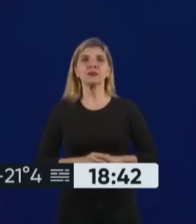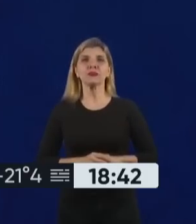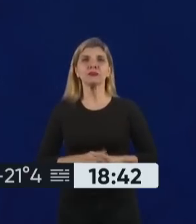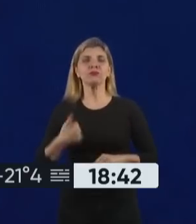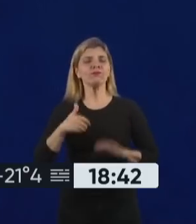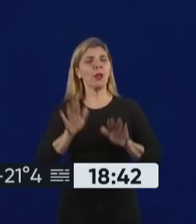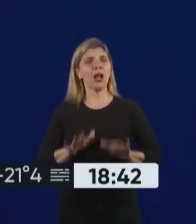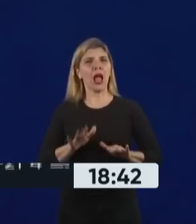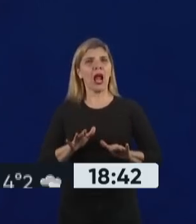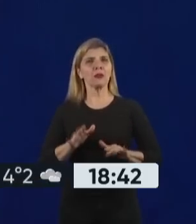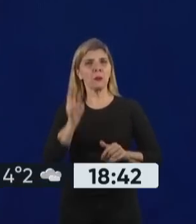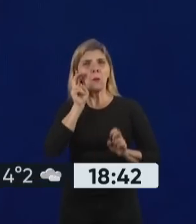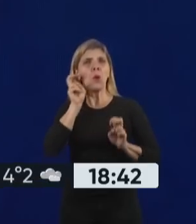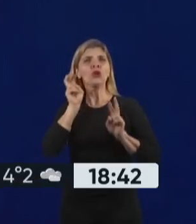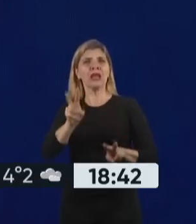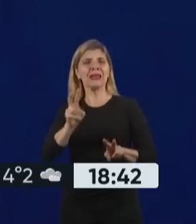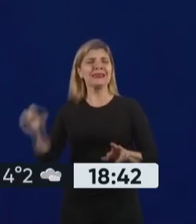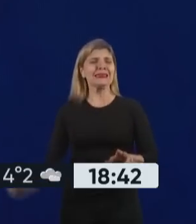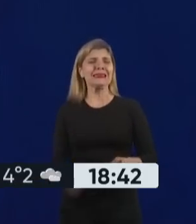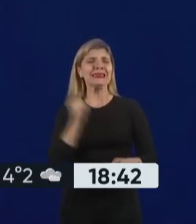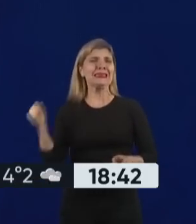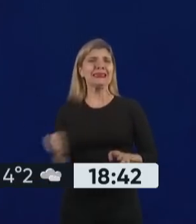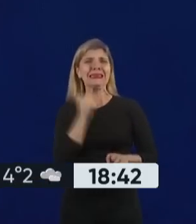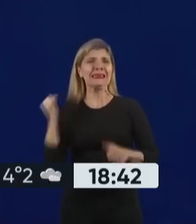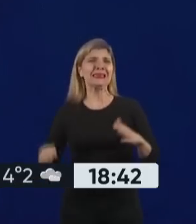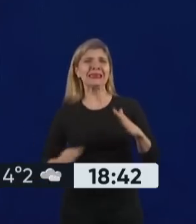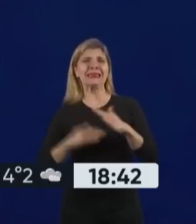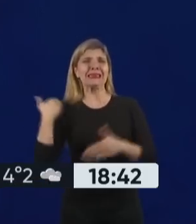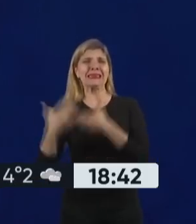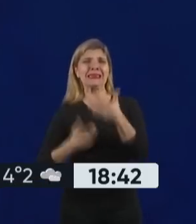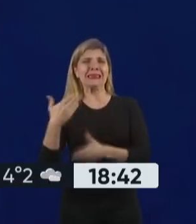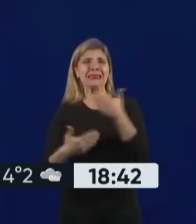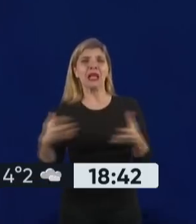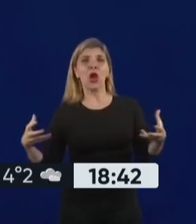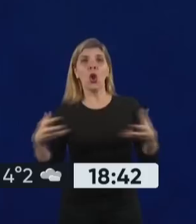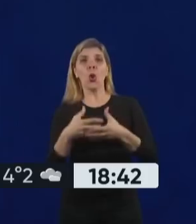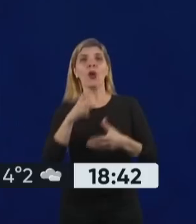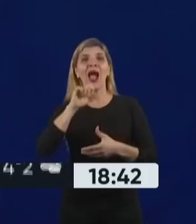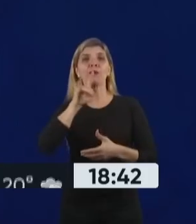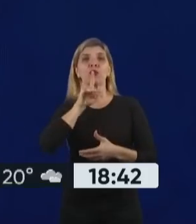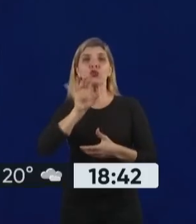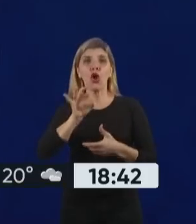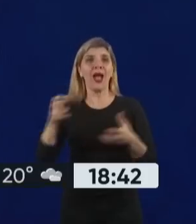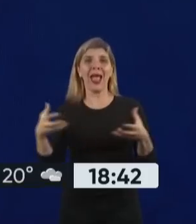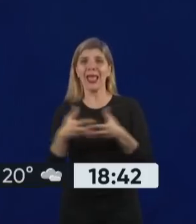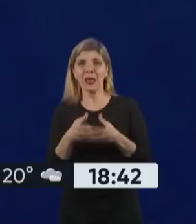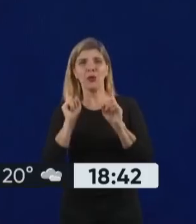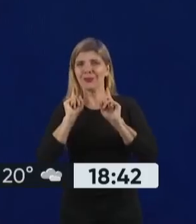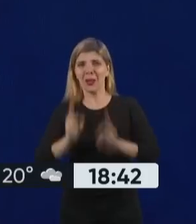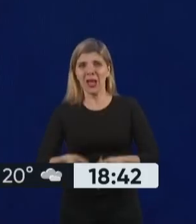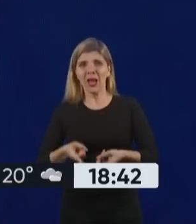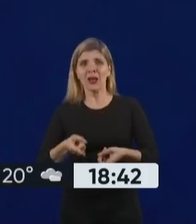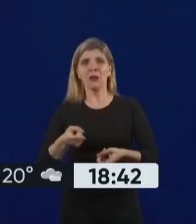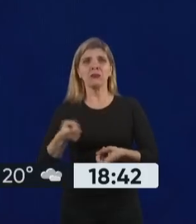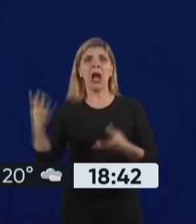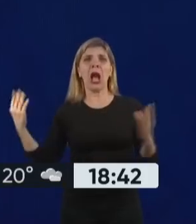en remarcar el tamaño de la hazaña que estamos llevando adelante el ministro Caputo y su equipo, porque a veces uno escucha a algunos